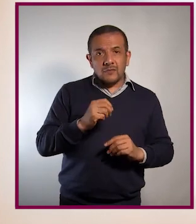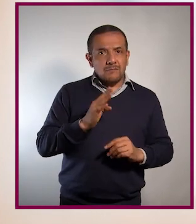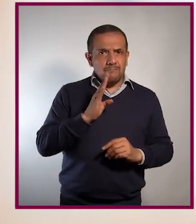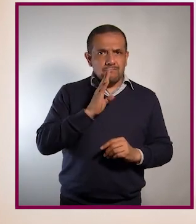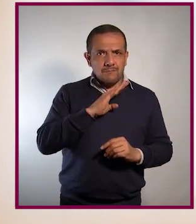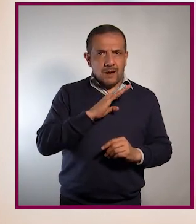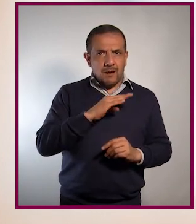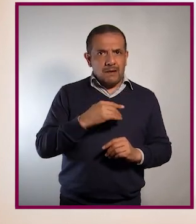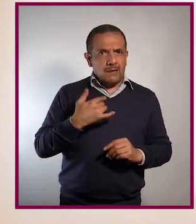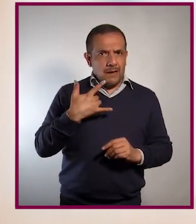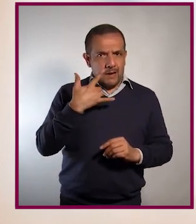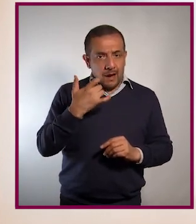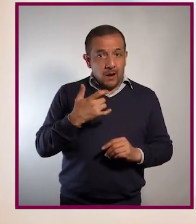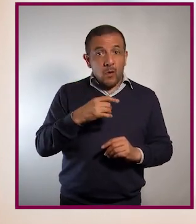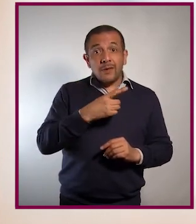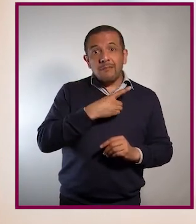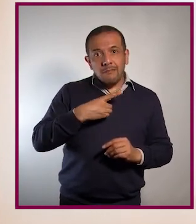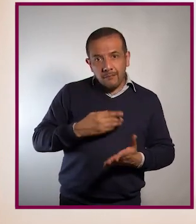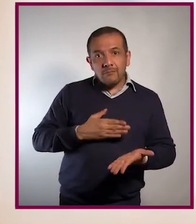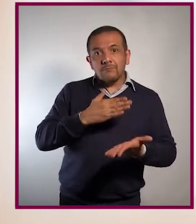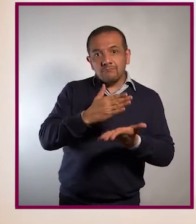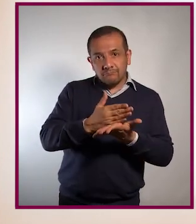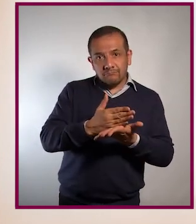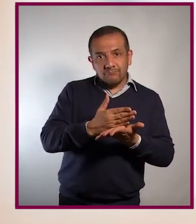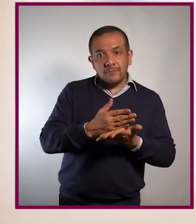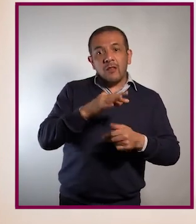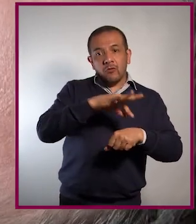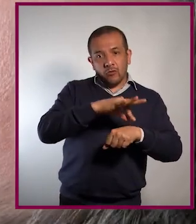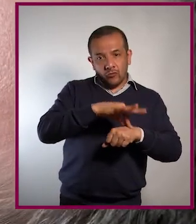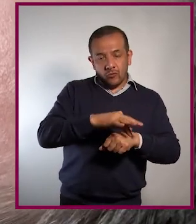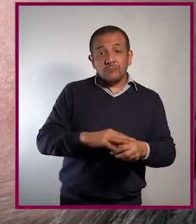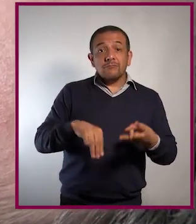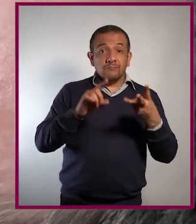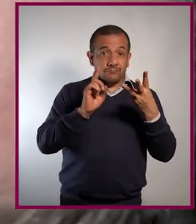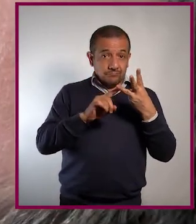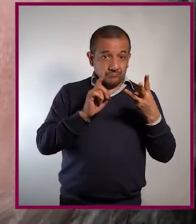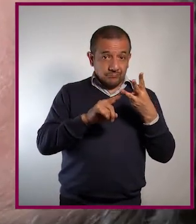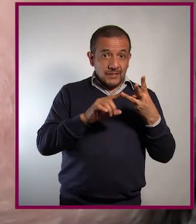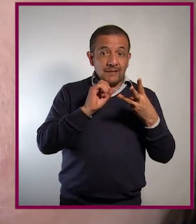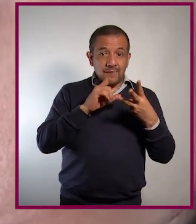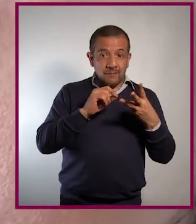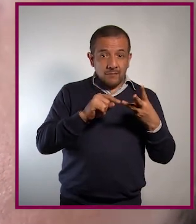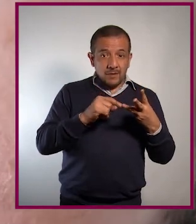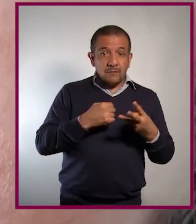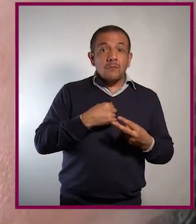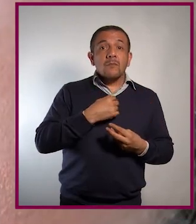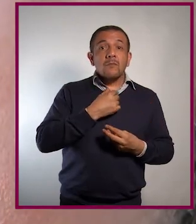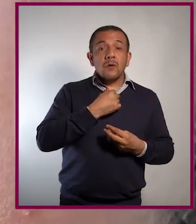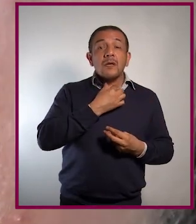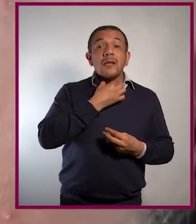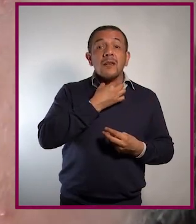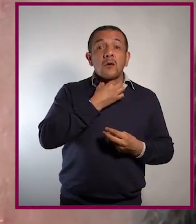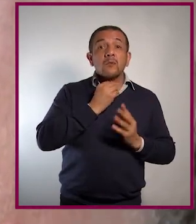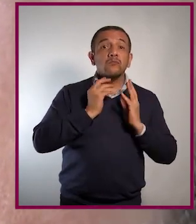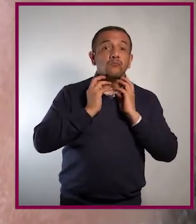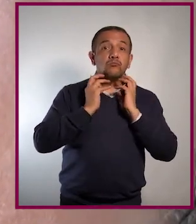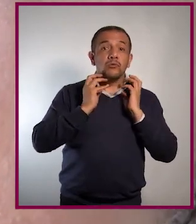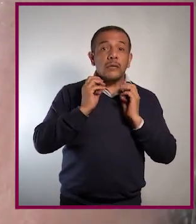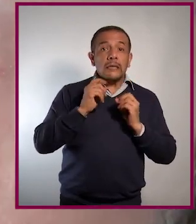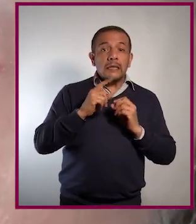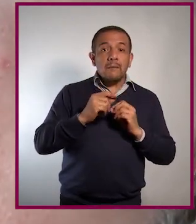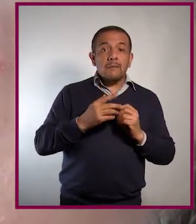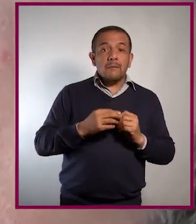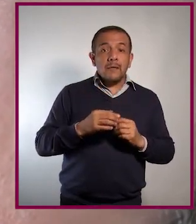considera anormal y debes de acudir a tu médico. También se caracteriza por aumento de los ganglios del cuello